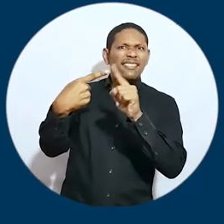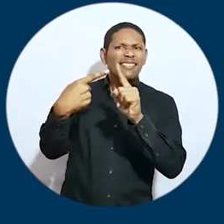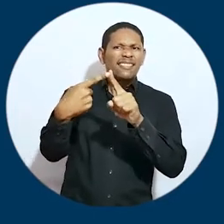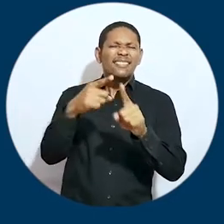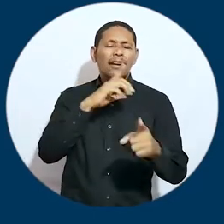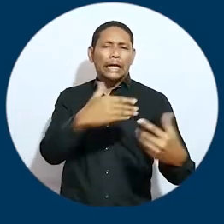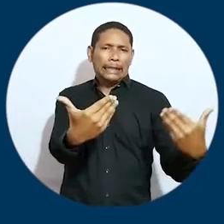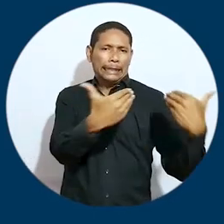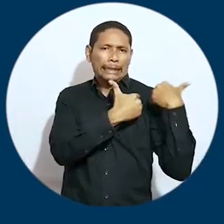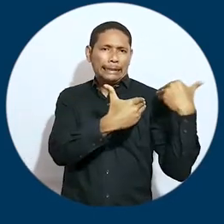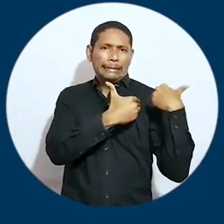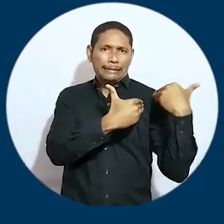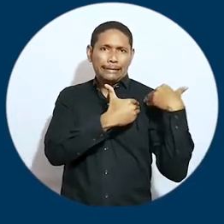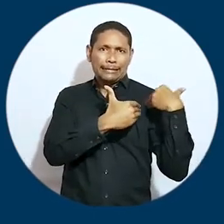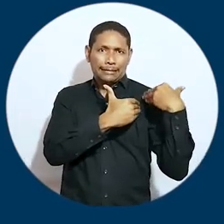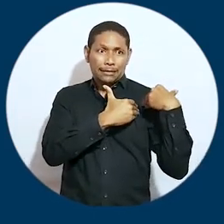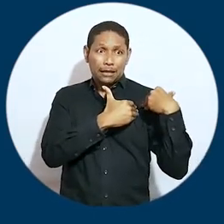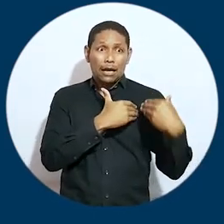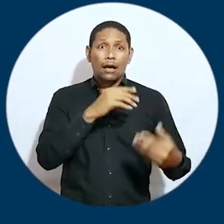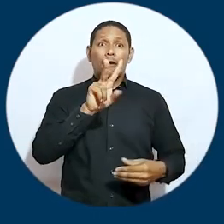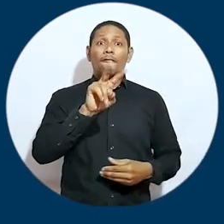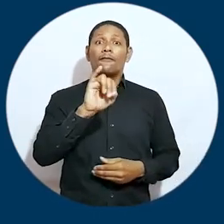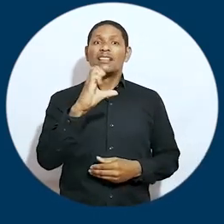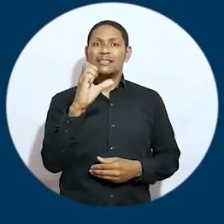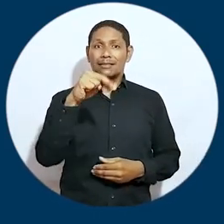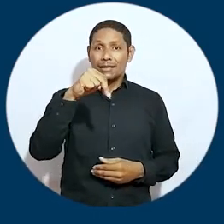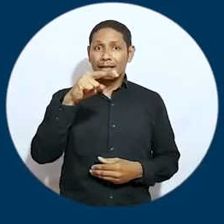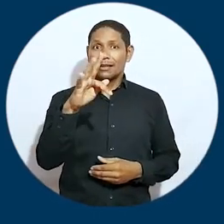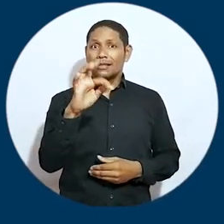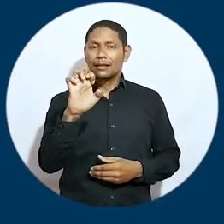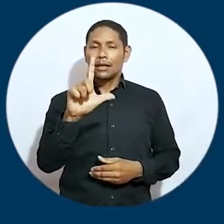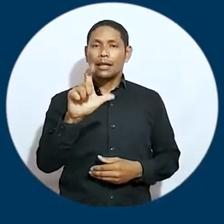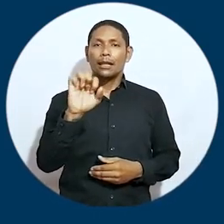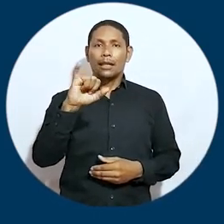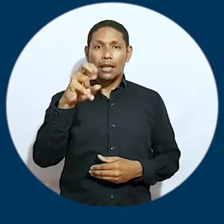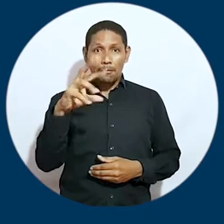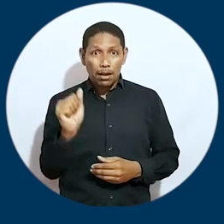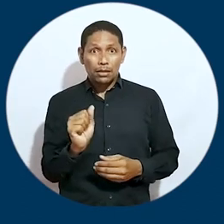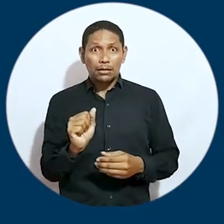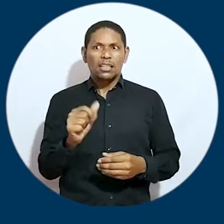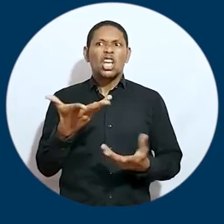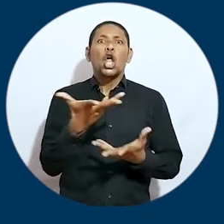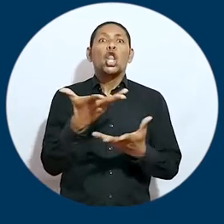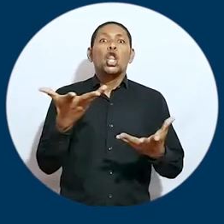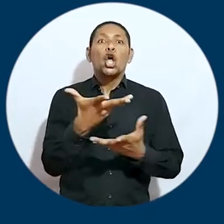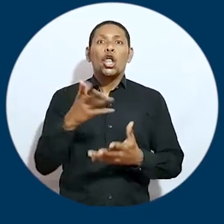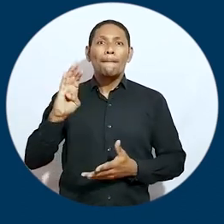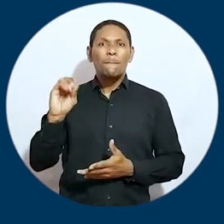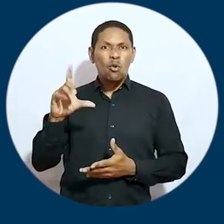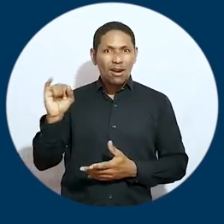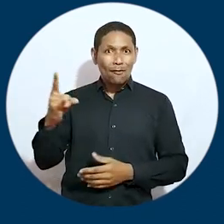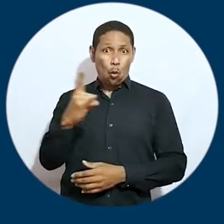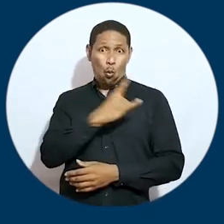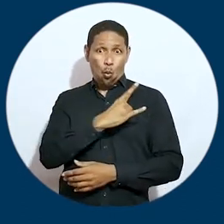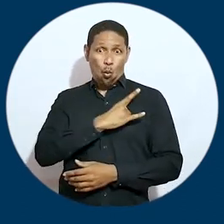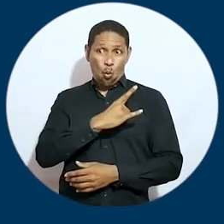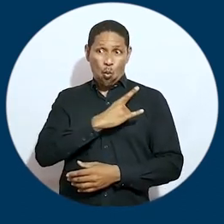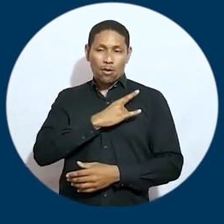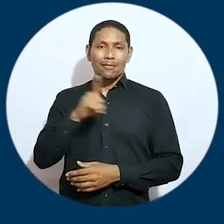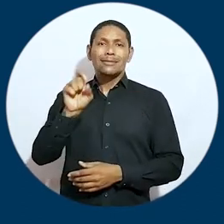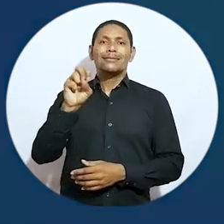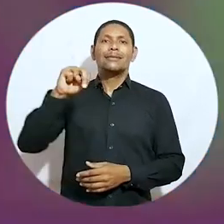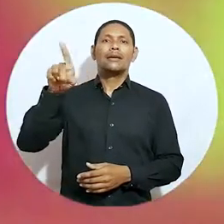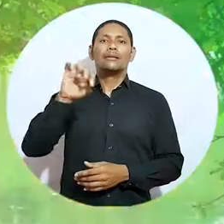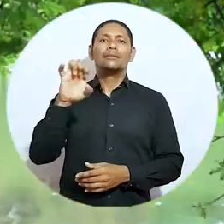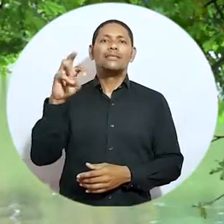ellas es a cargo del doctor Vicente Limachi, que viene del PROEIP Andes de Bolivia, de la Universidad